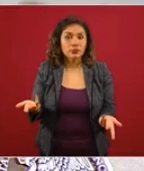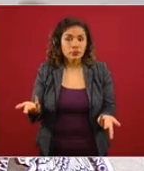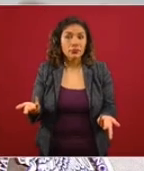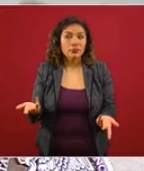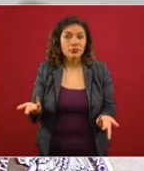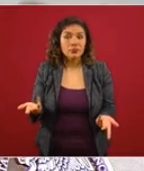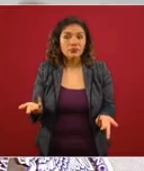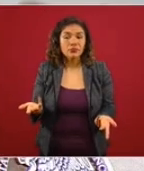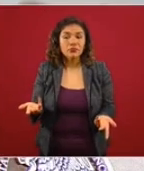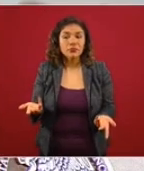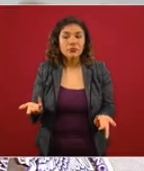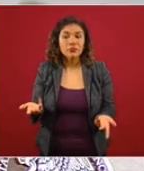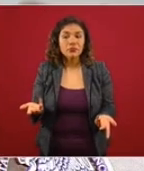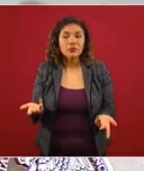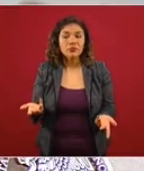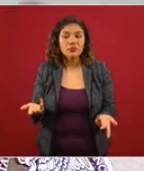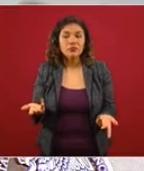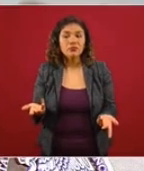¿Cómo